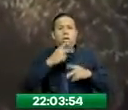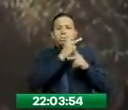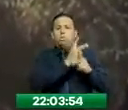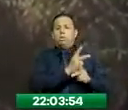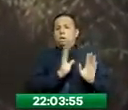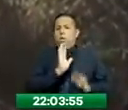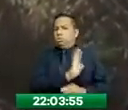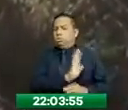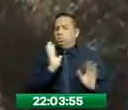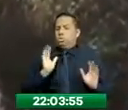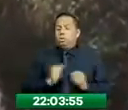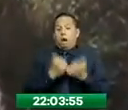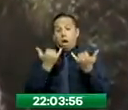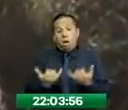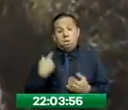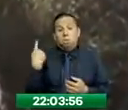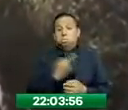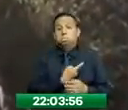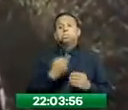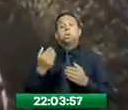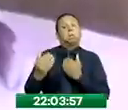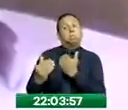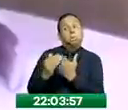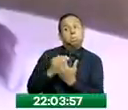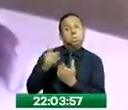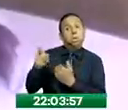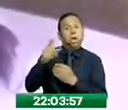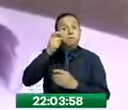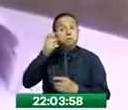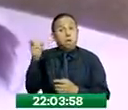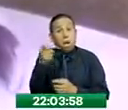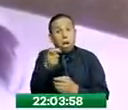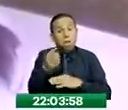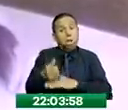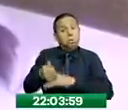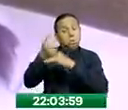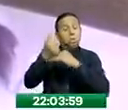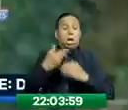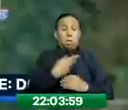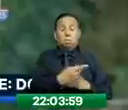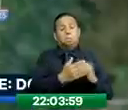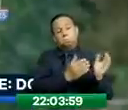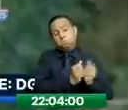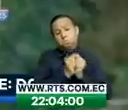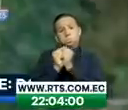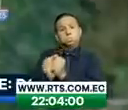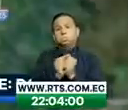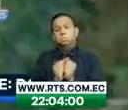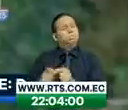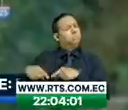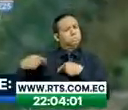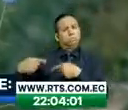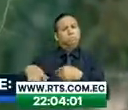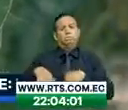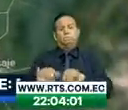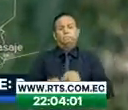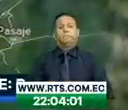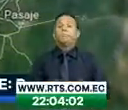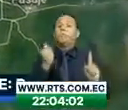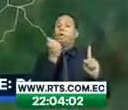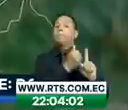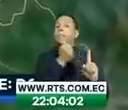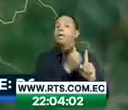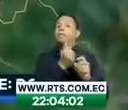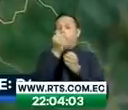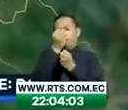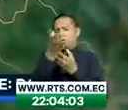vamos a comparecer cuantas veces sean necesarias de las autoridades competentes la señorita mieles relató como fue parte del